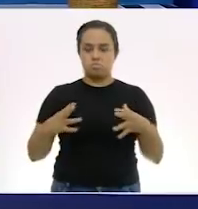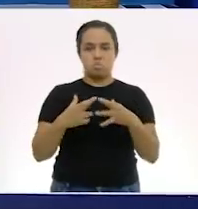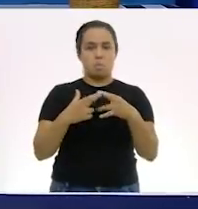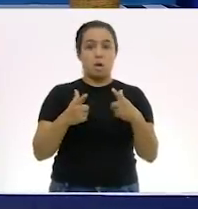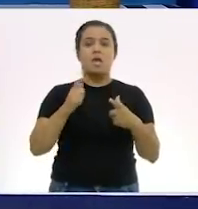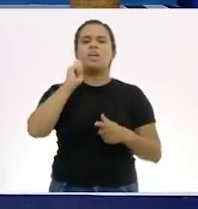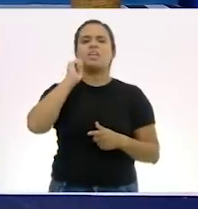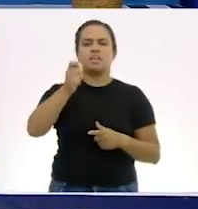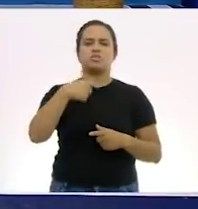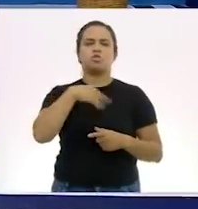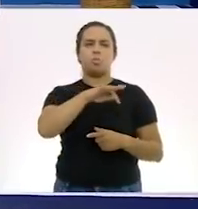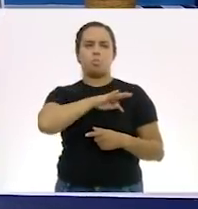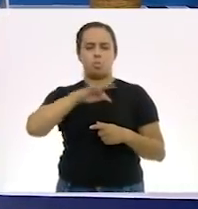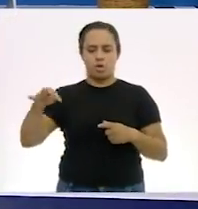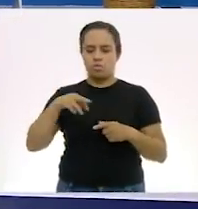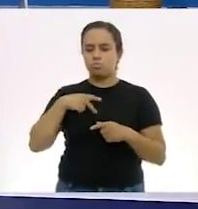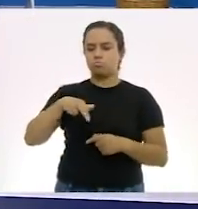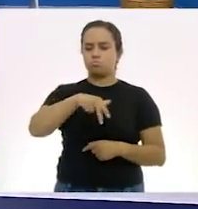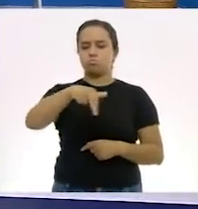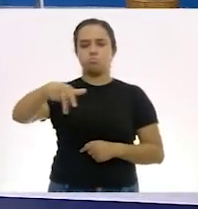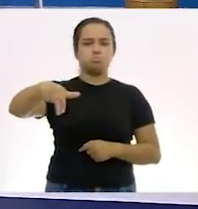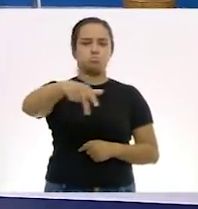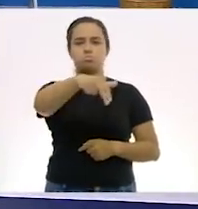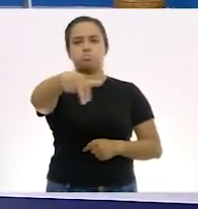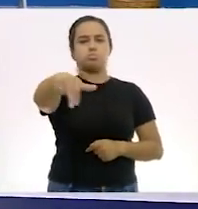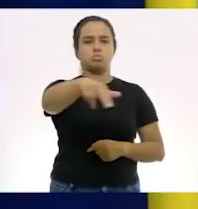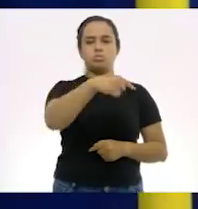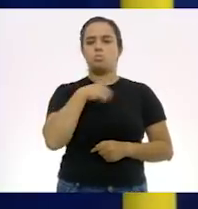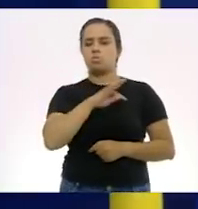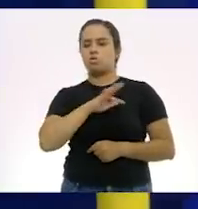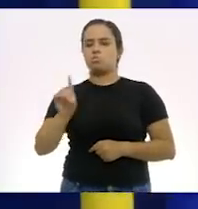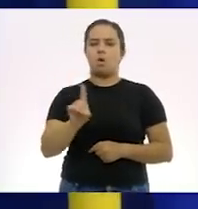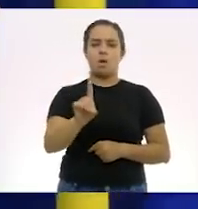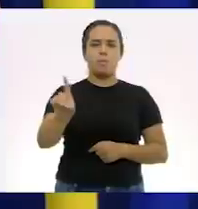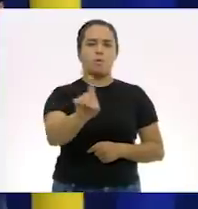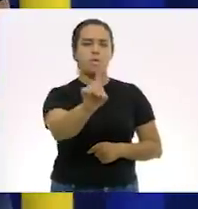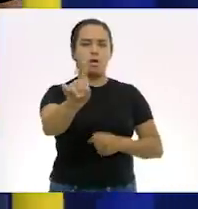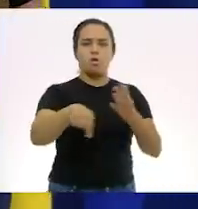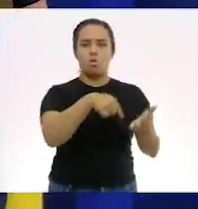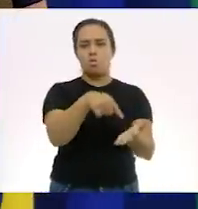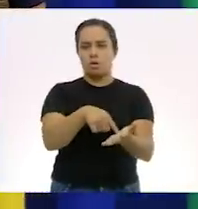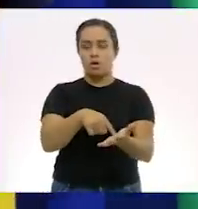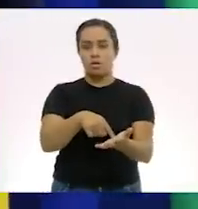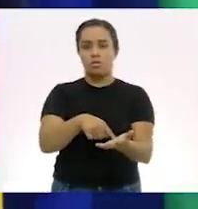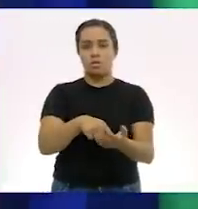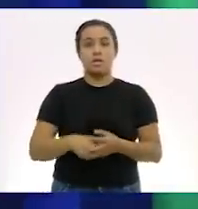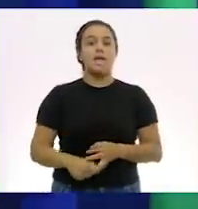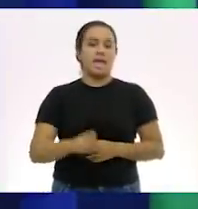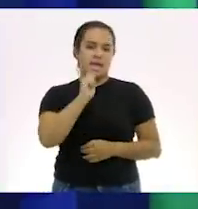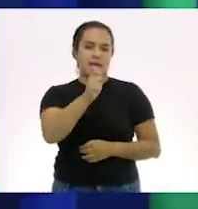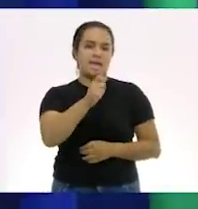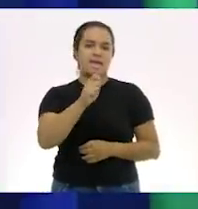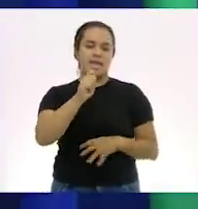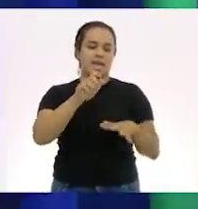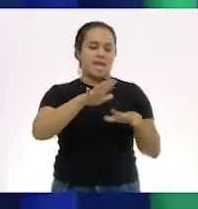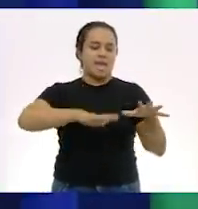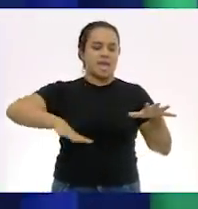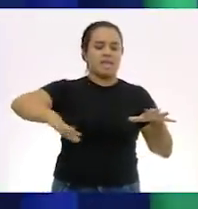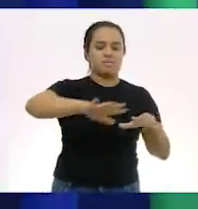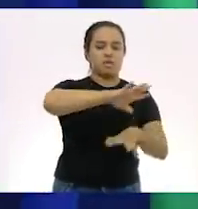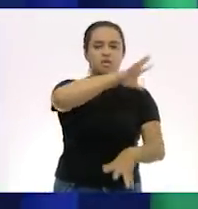pregunta. ¿Qué es el espacio total? Una buena pregunta. Una muy buena pregunta. Sí, sí, sí. Bueno, pues, como acabamos